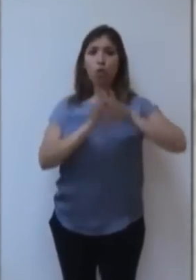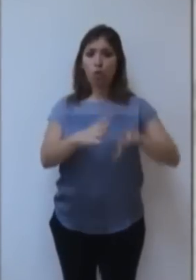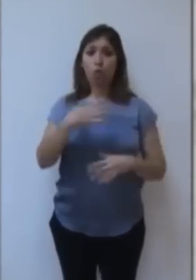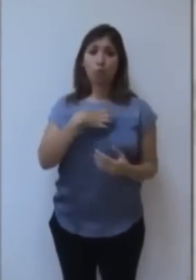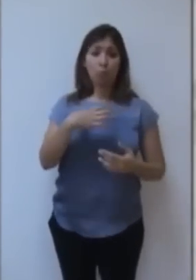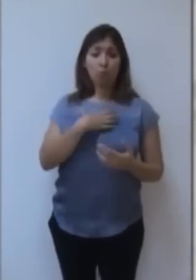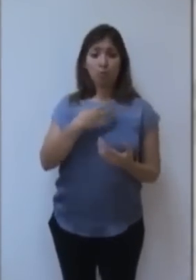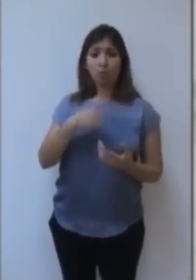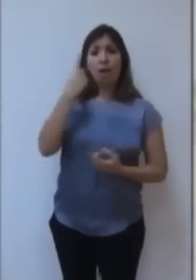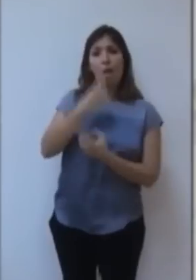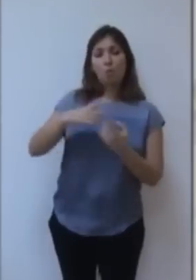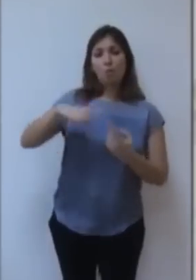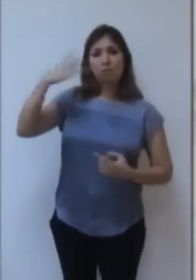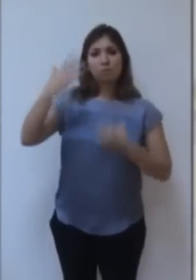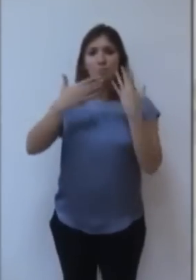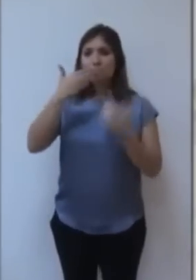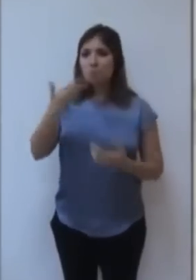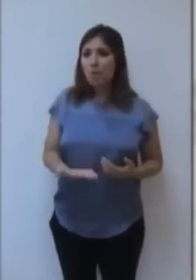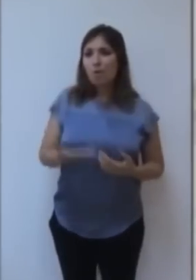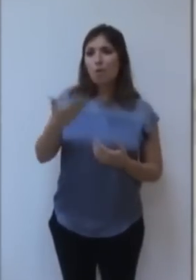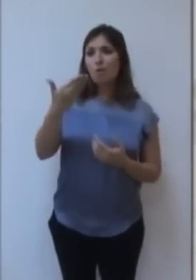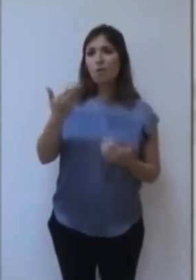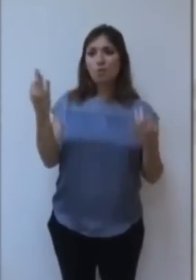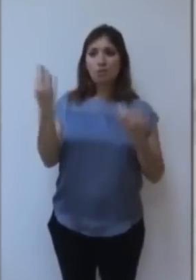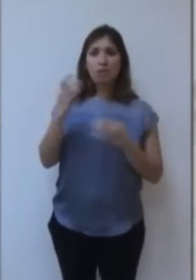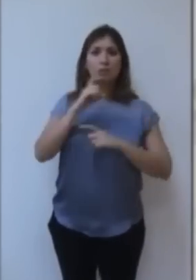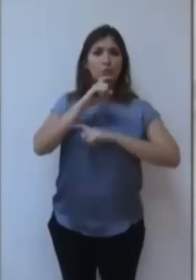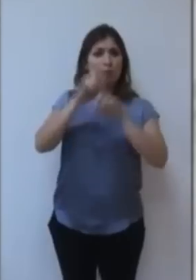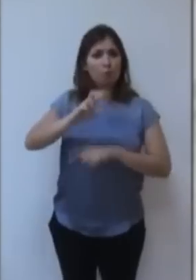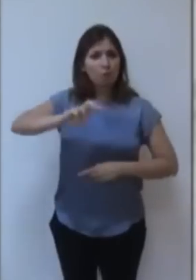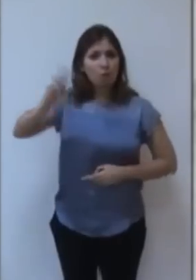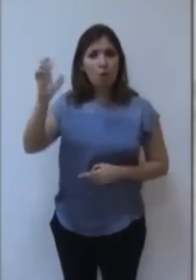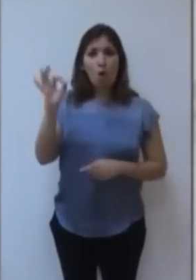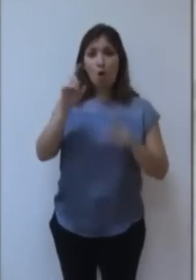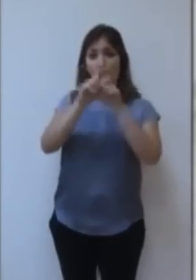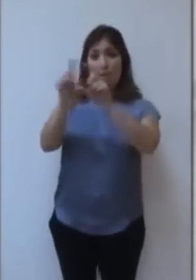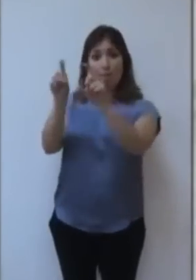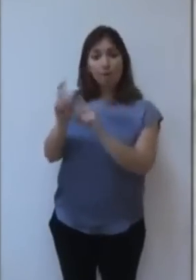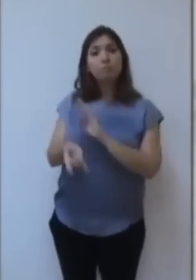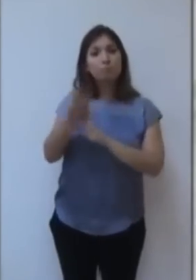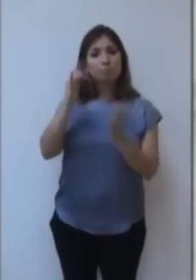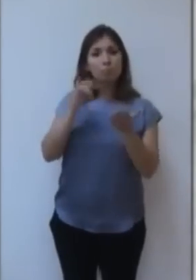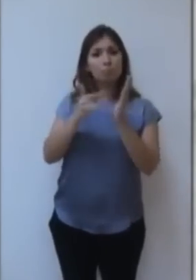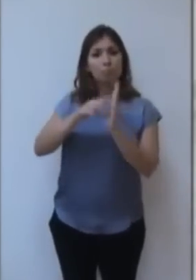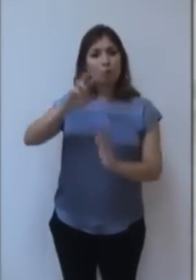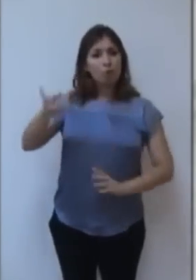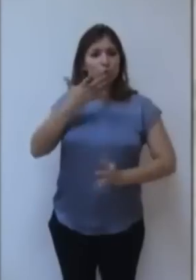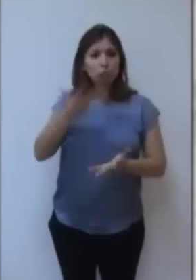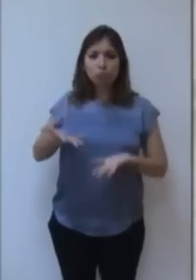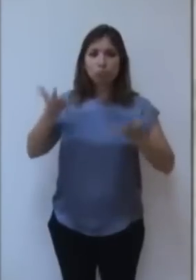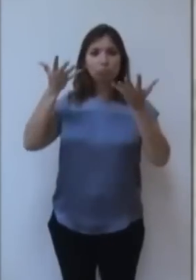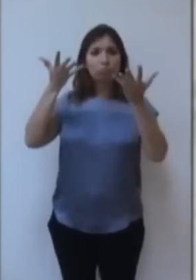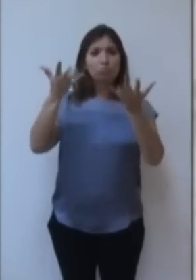Hay iniciativas importantes de fundaciones y empresas que han desarrollado proyectos y los han puesto a